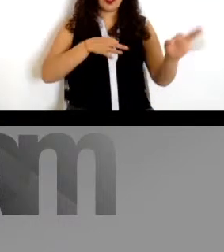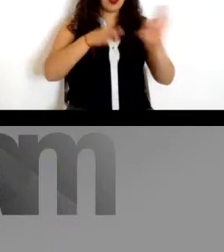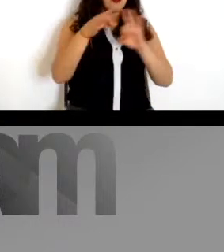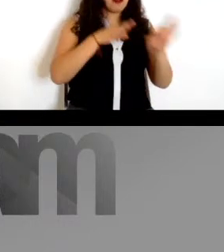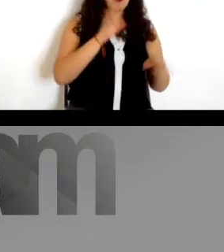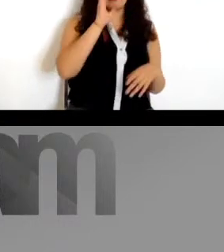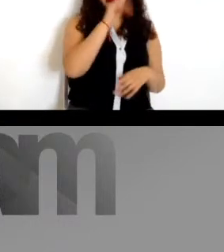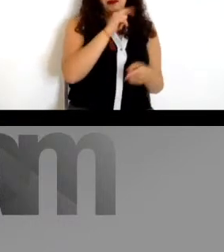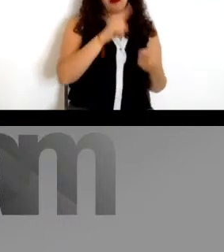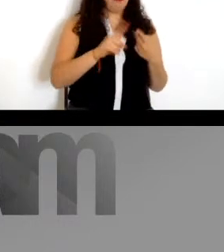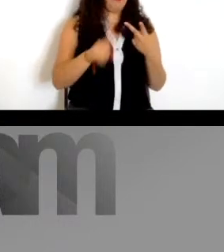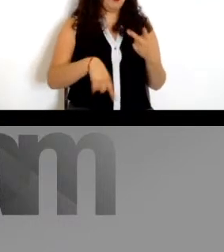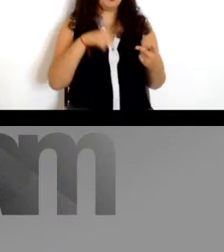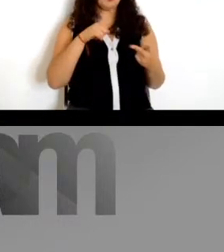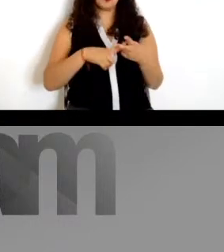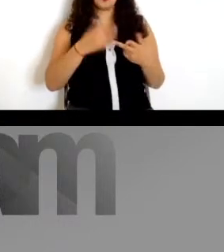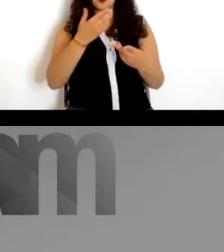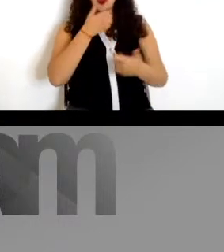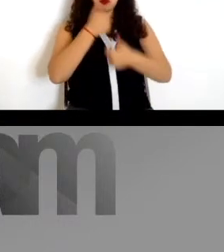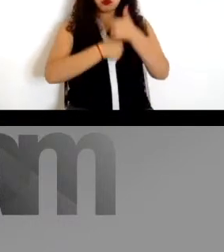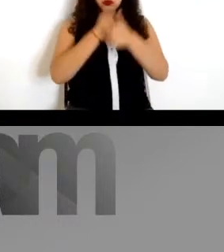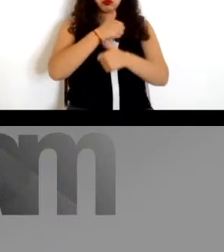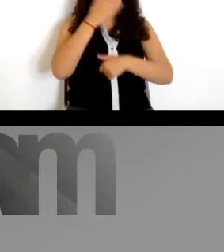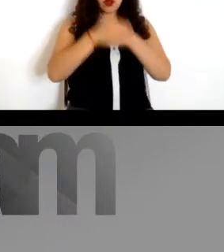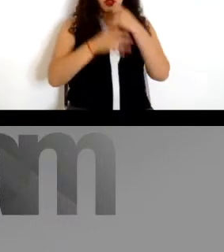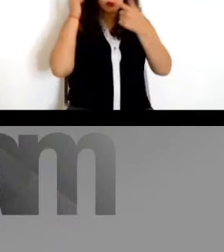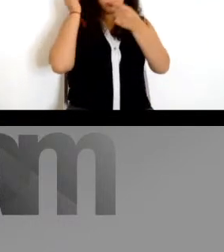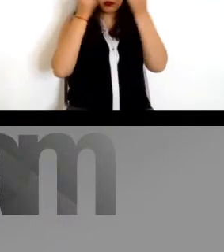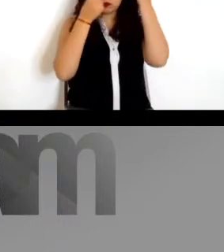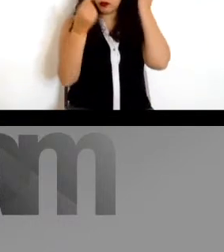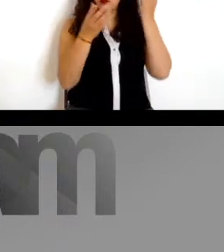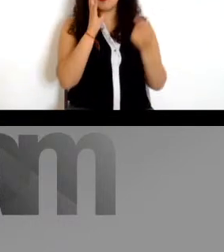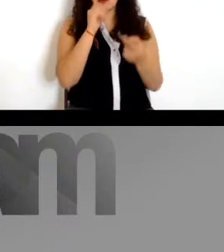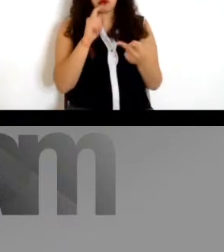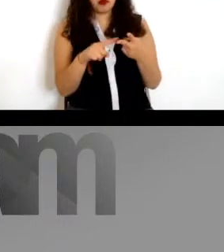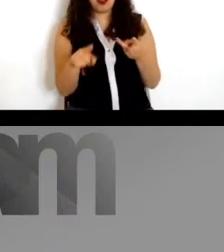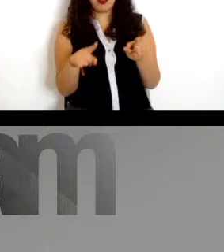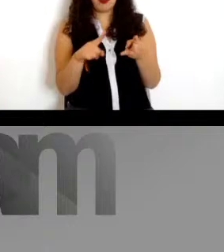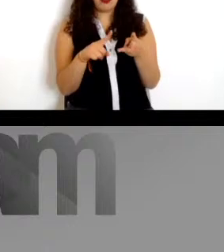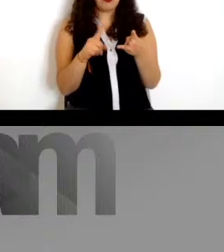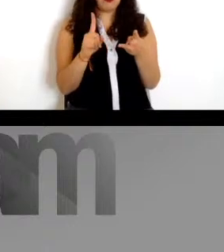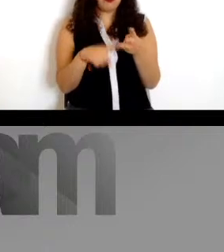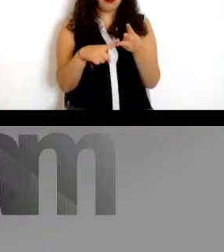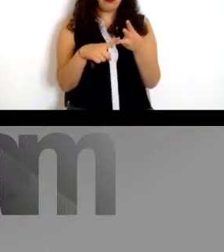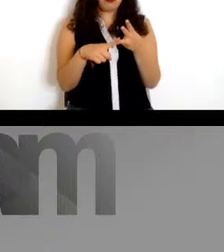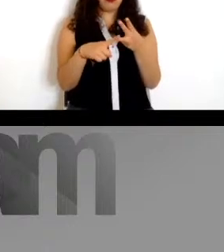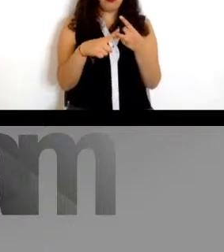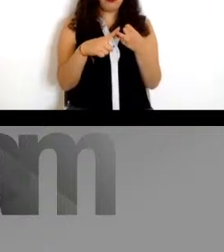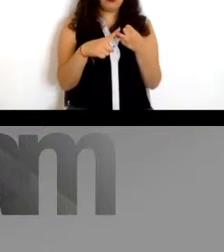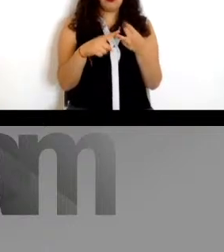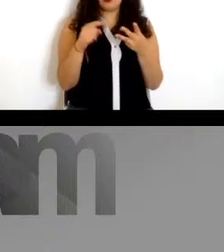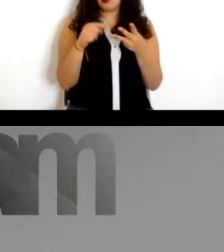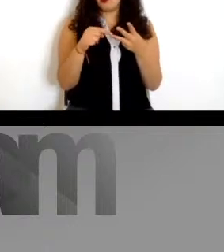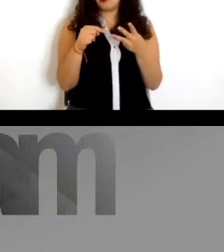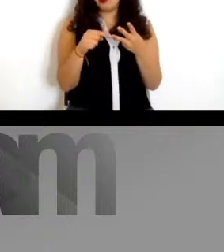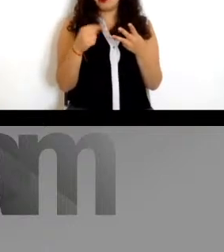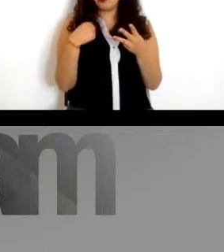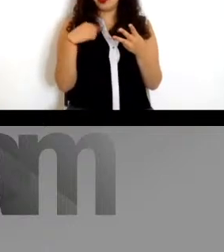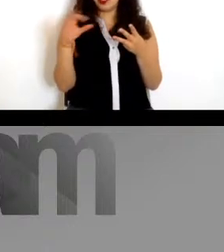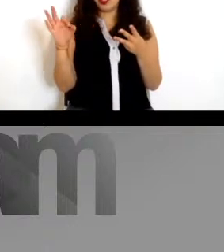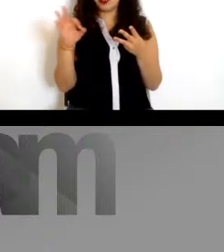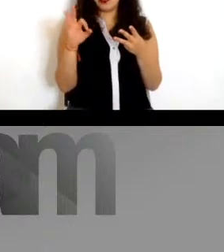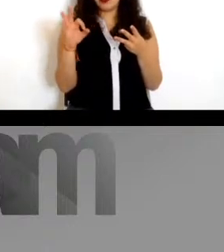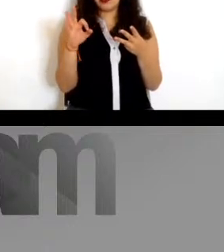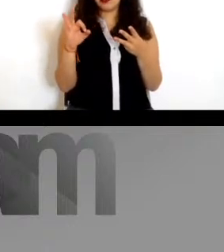capaz de poder terminar una carrera, o de simplemente me voy a quedar pues en una fase donde a lo mejor no es lo